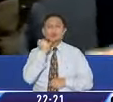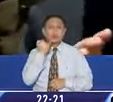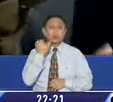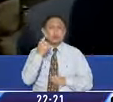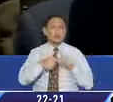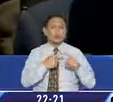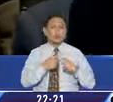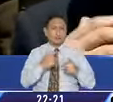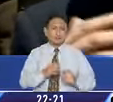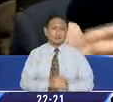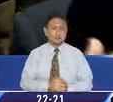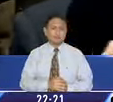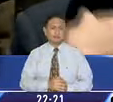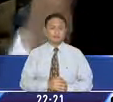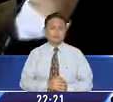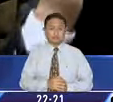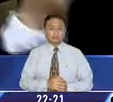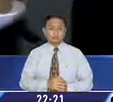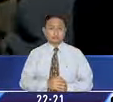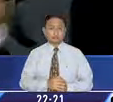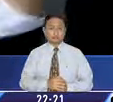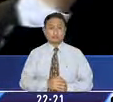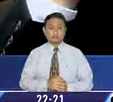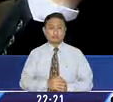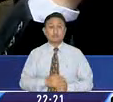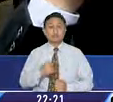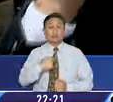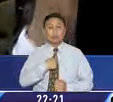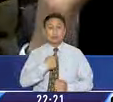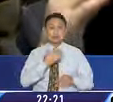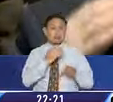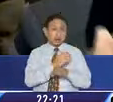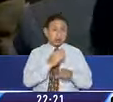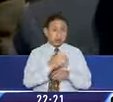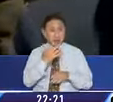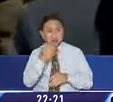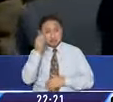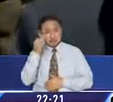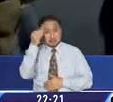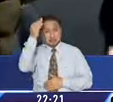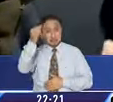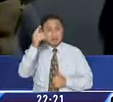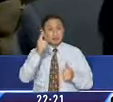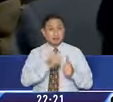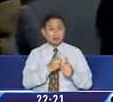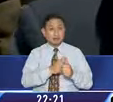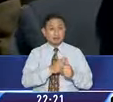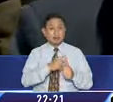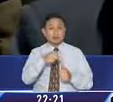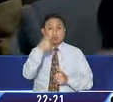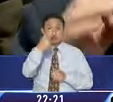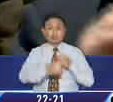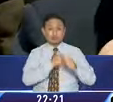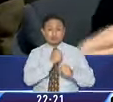cuándo ya se podría? Nosotros estamos generando proyecciones para que lo primero sea el primer trimestre del 23 y ya